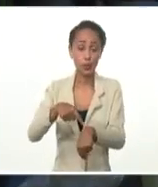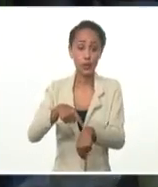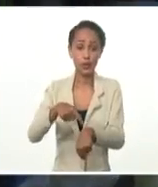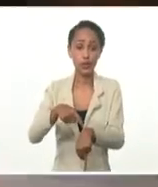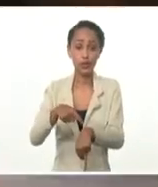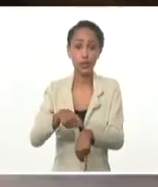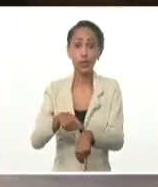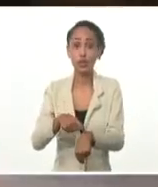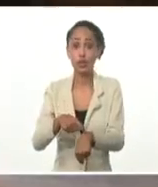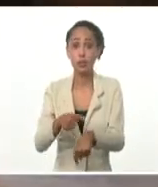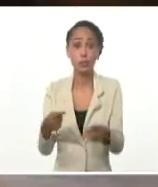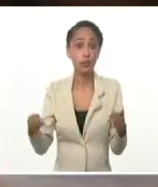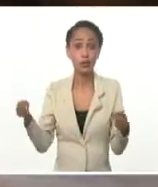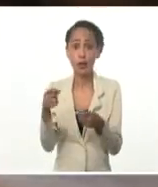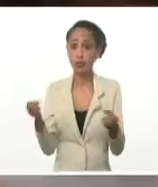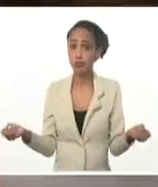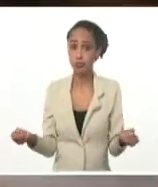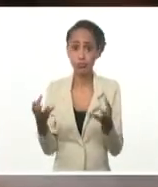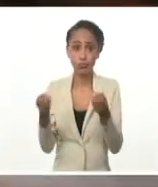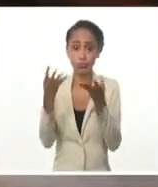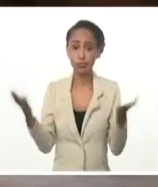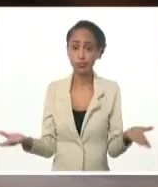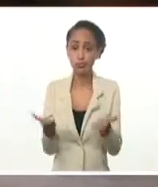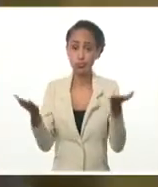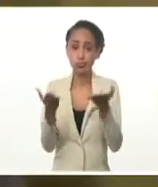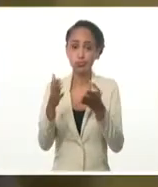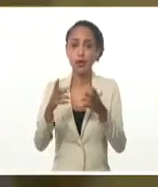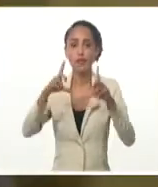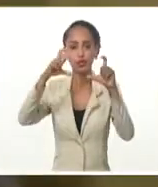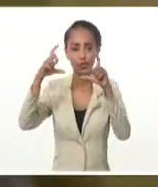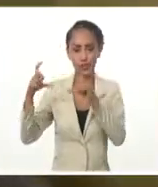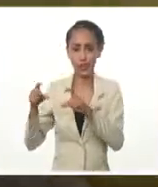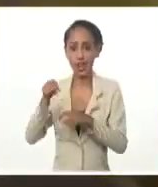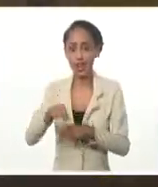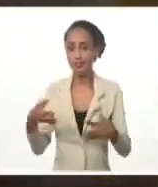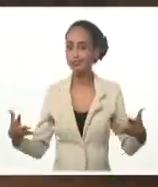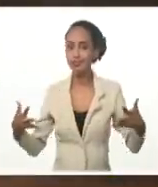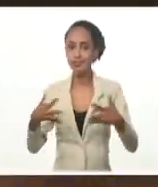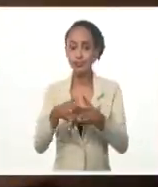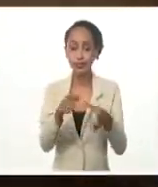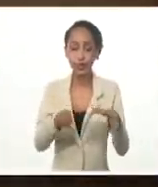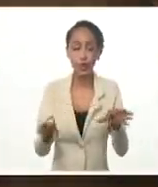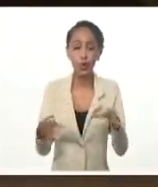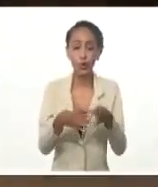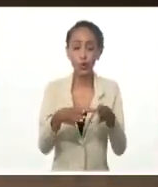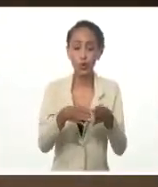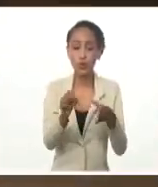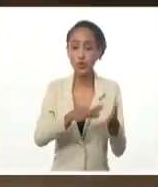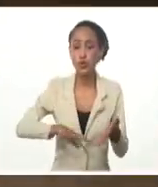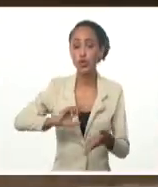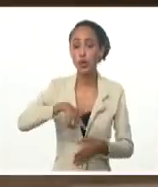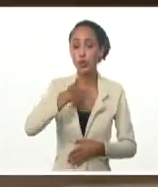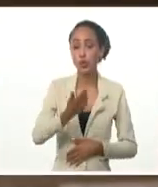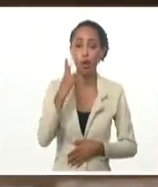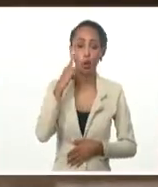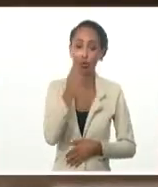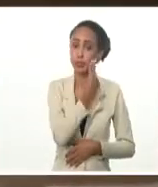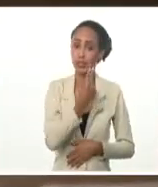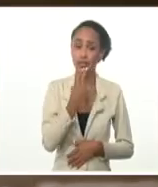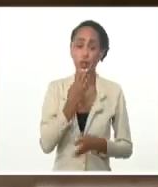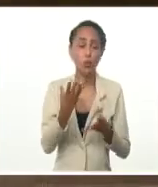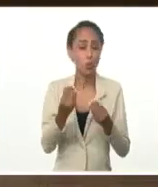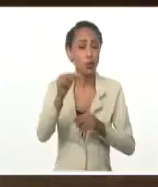se ha proliferado. Se trata de un amplio movimiento vinculado a la Sociedad Cultural José Martí en la provincia, que agrupa a cientos de personas en